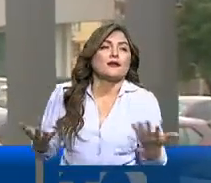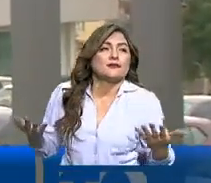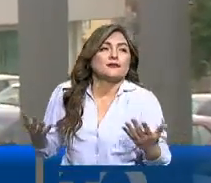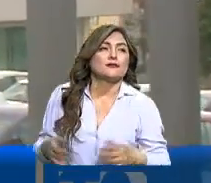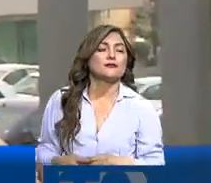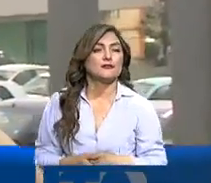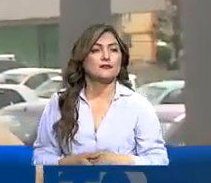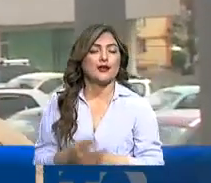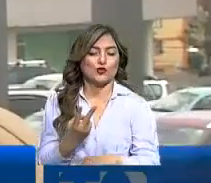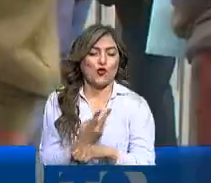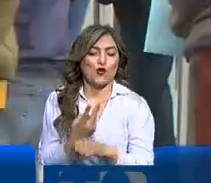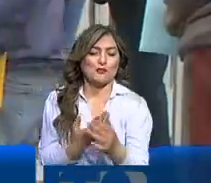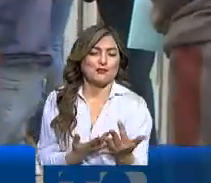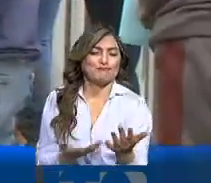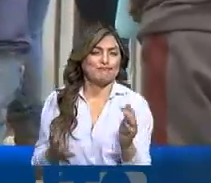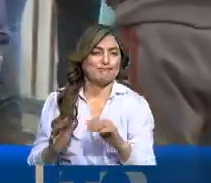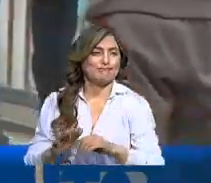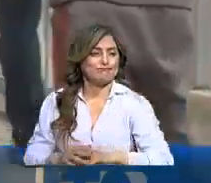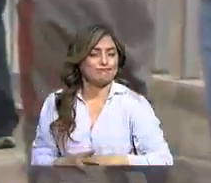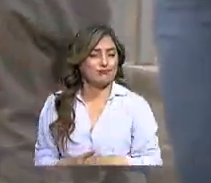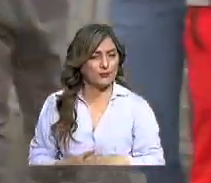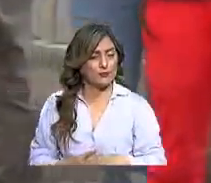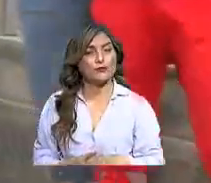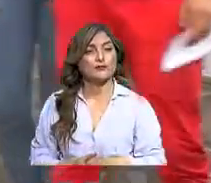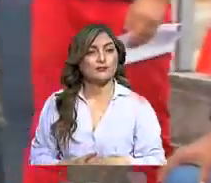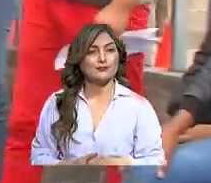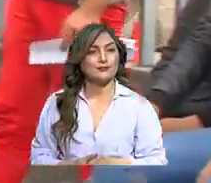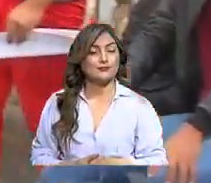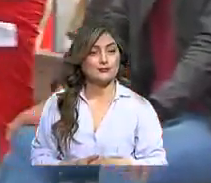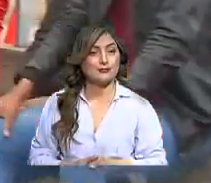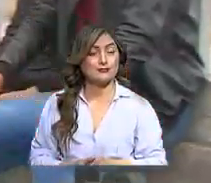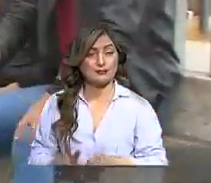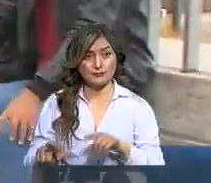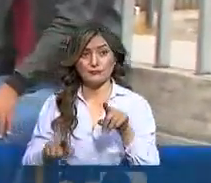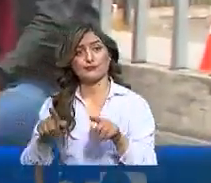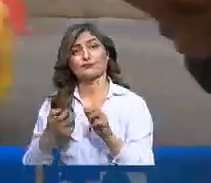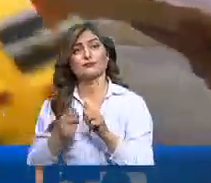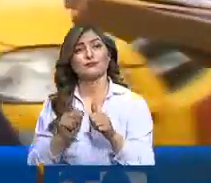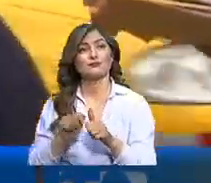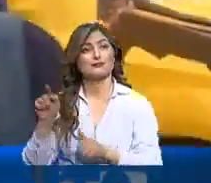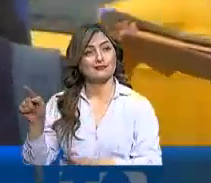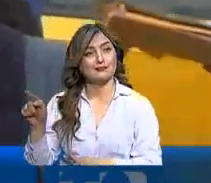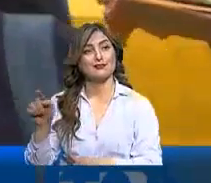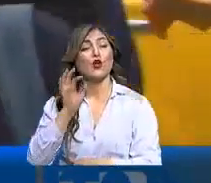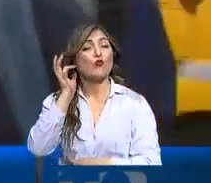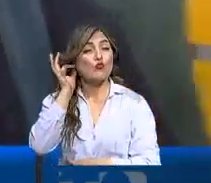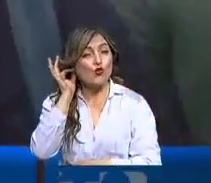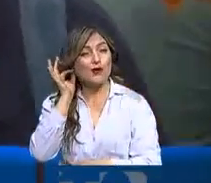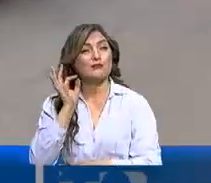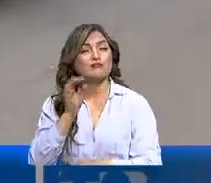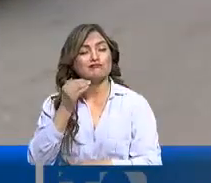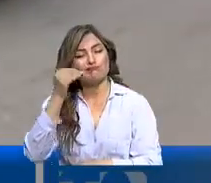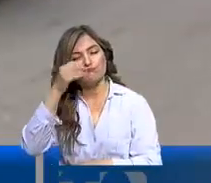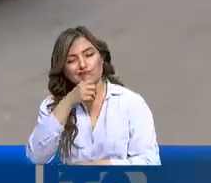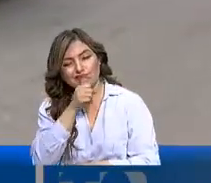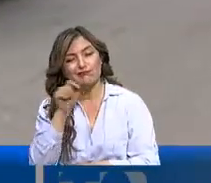hecho 2 horas de cola? Pero estos no son casos aislados. María Velázquez es una usuaria de la tercera